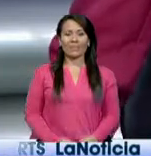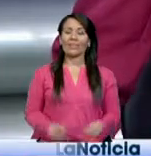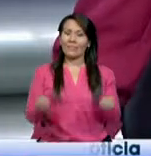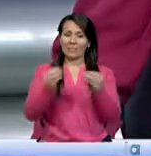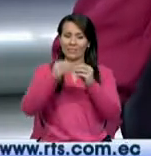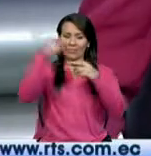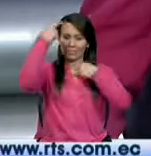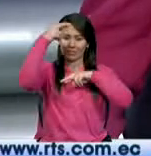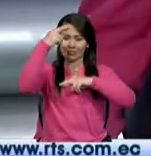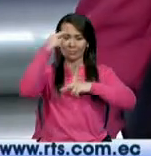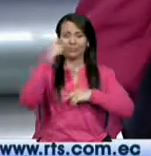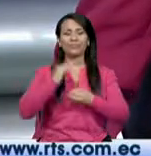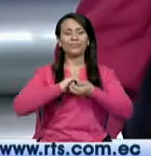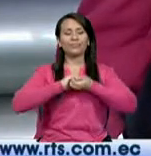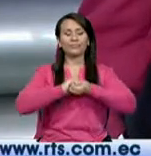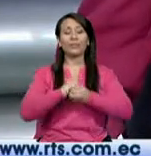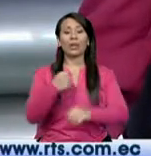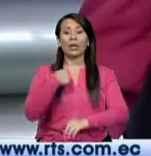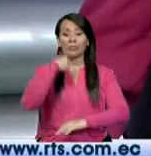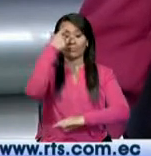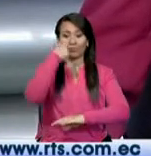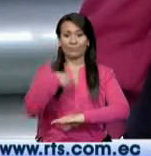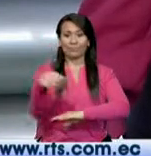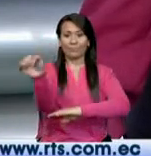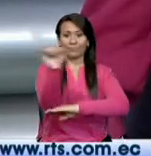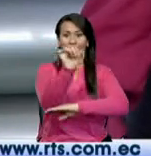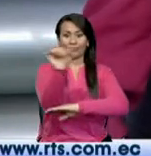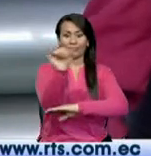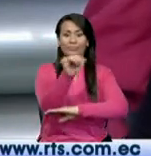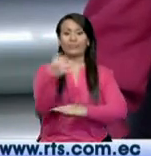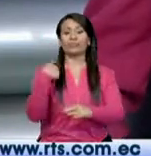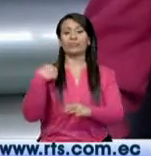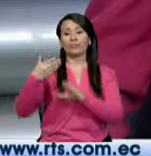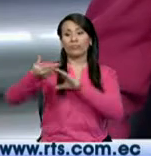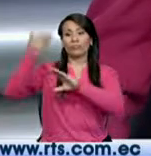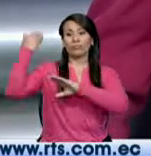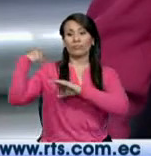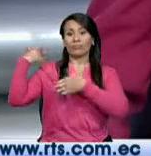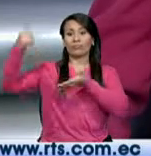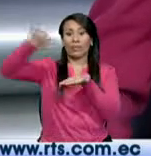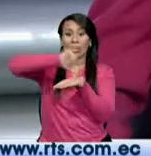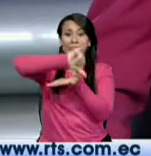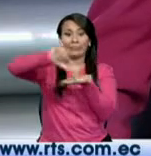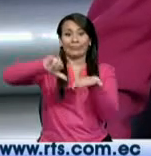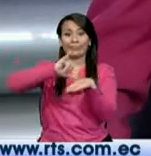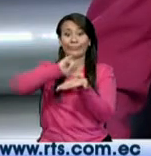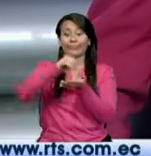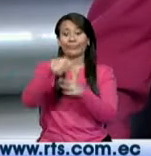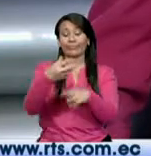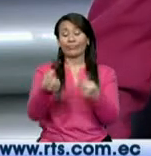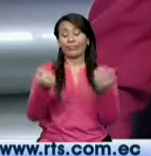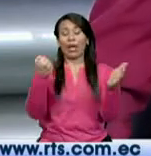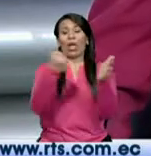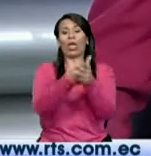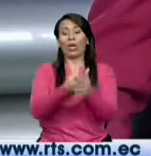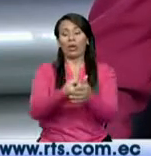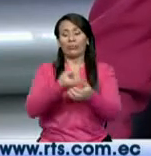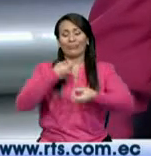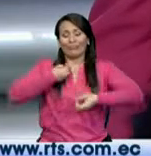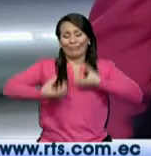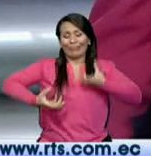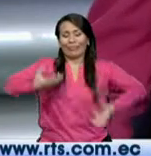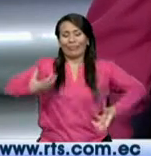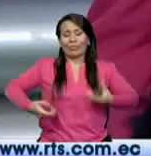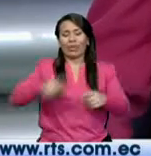Más información, amigos. El conductor de un tanquero que transportaba aceite vegetal murió quemado tras colisionar con otro automotor. El accidente